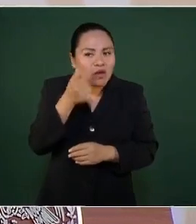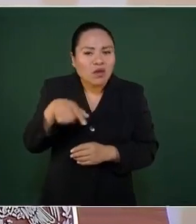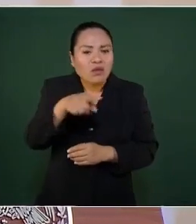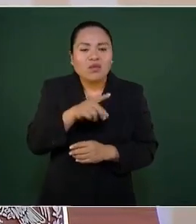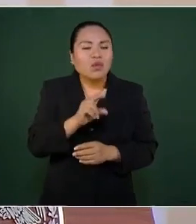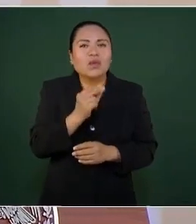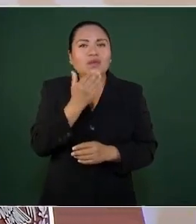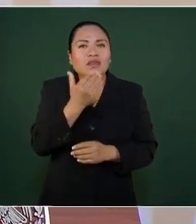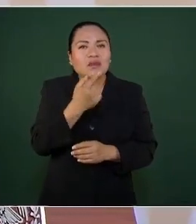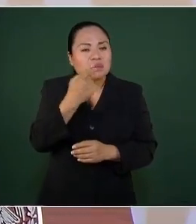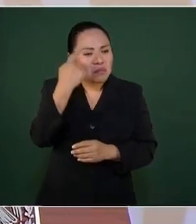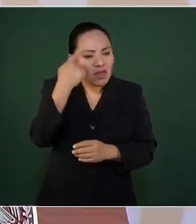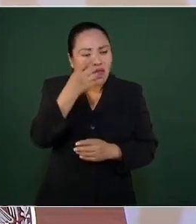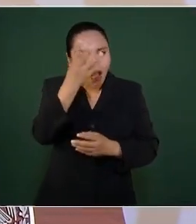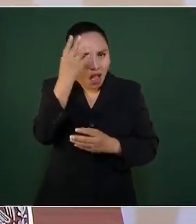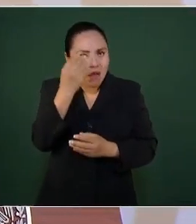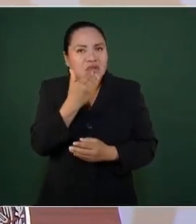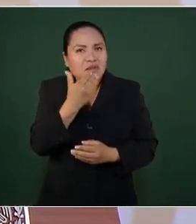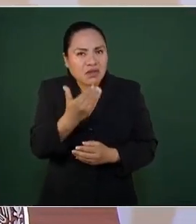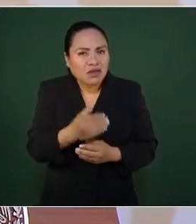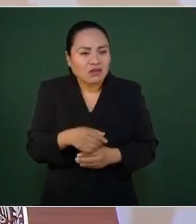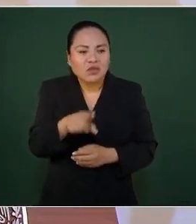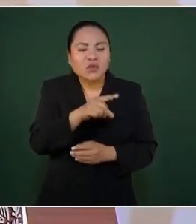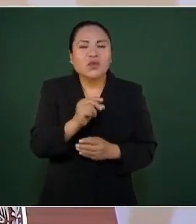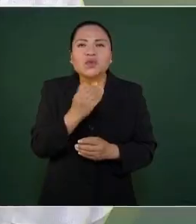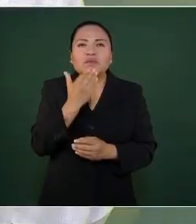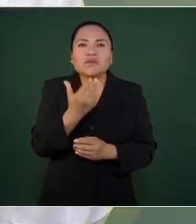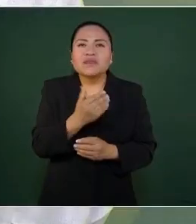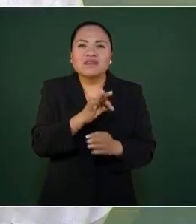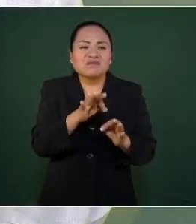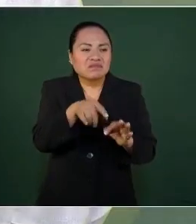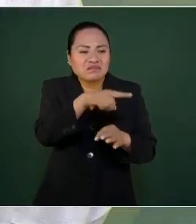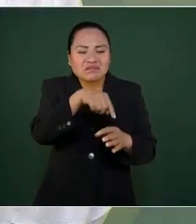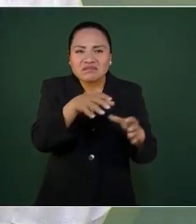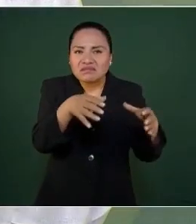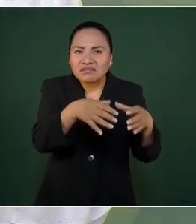incapacitada o ineficiente.